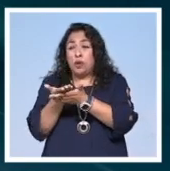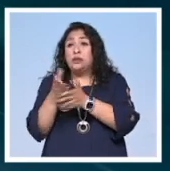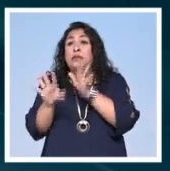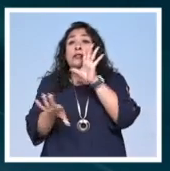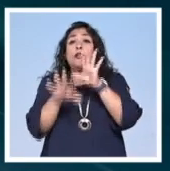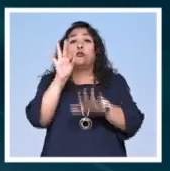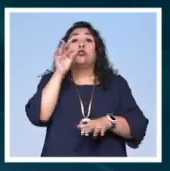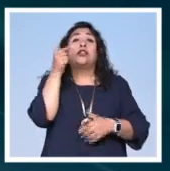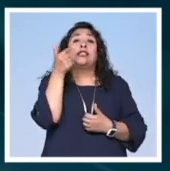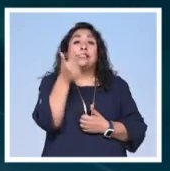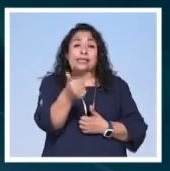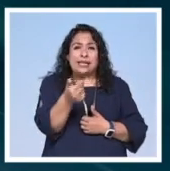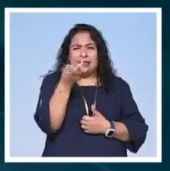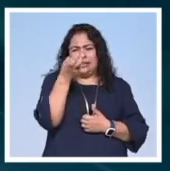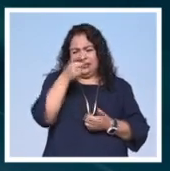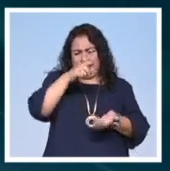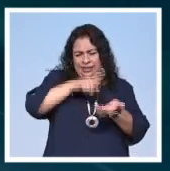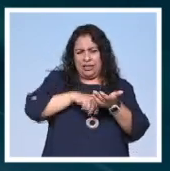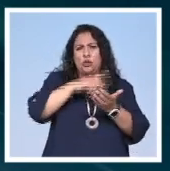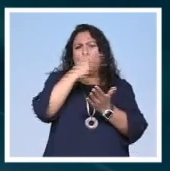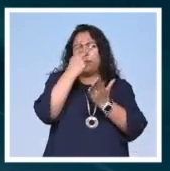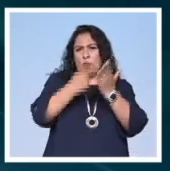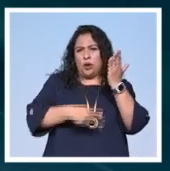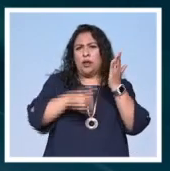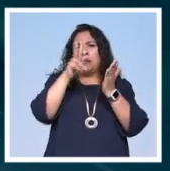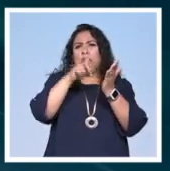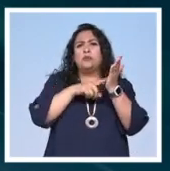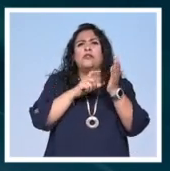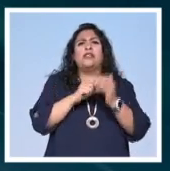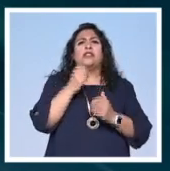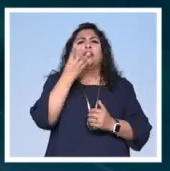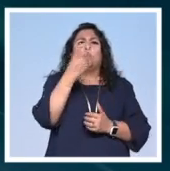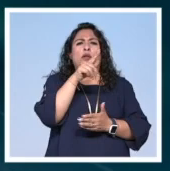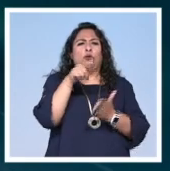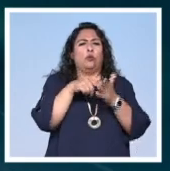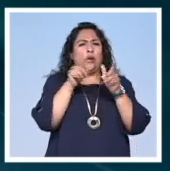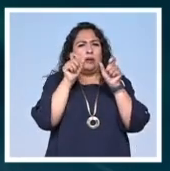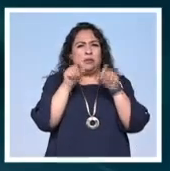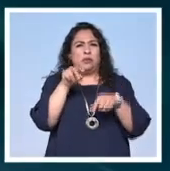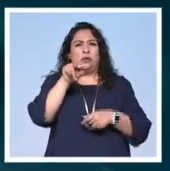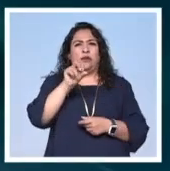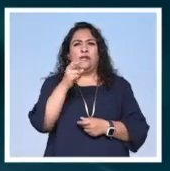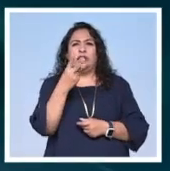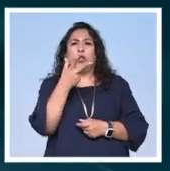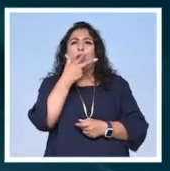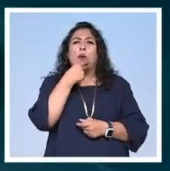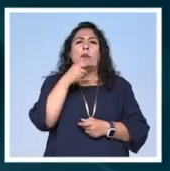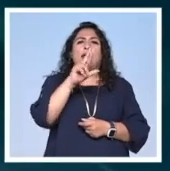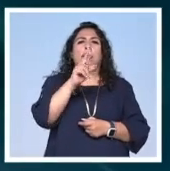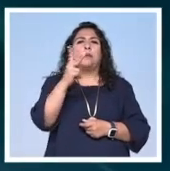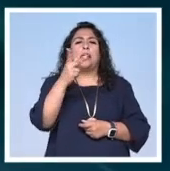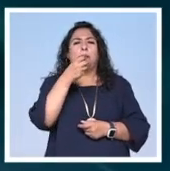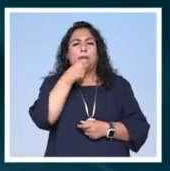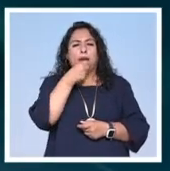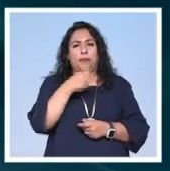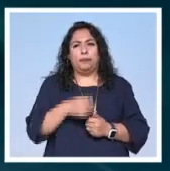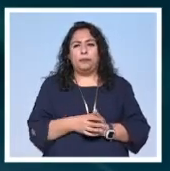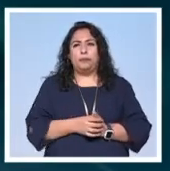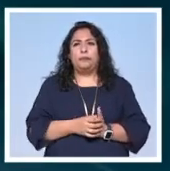seleccionaron siete y estas formarán parte de la programación 2024 del recinto para Noticias 22 Rodrigo